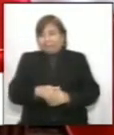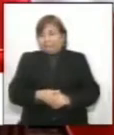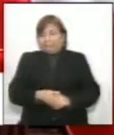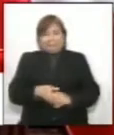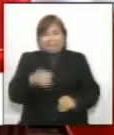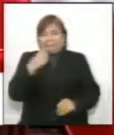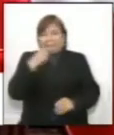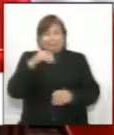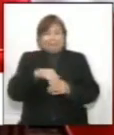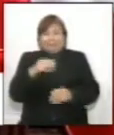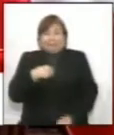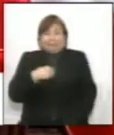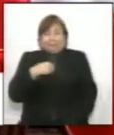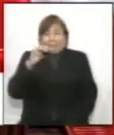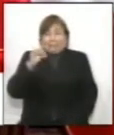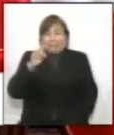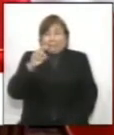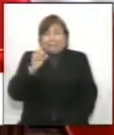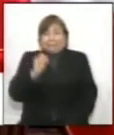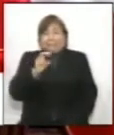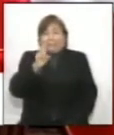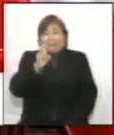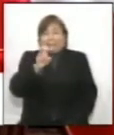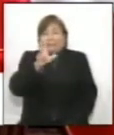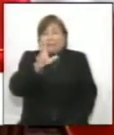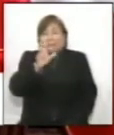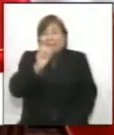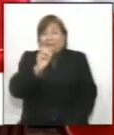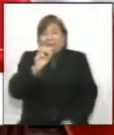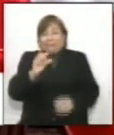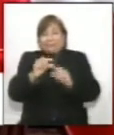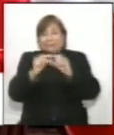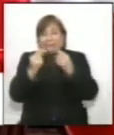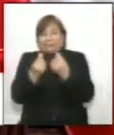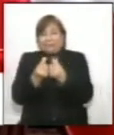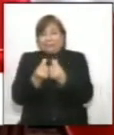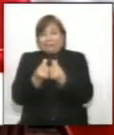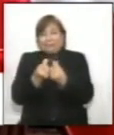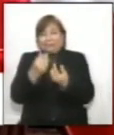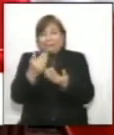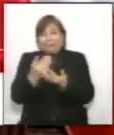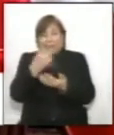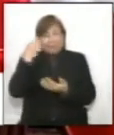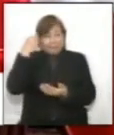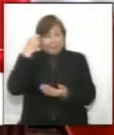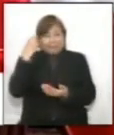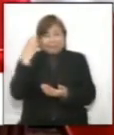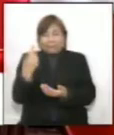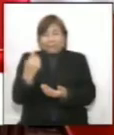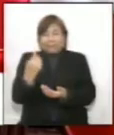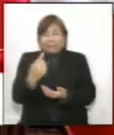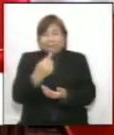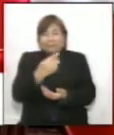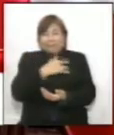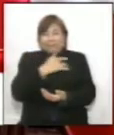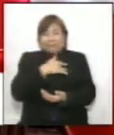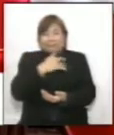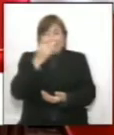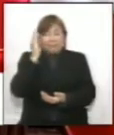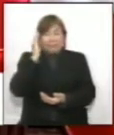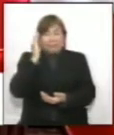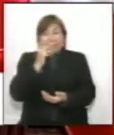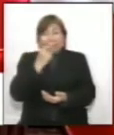Manuel Merino, es de los 130 parlamentarios de 9 grupos políticos. Y creo que cada uno de nosotros es consciente